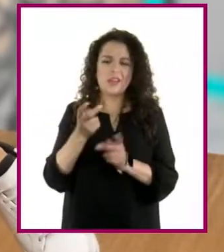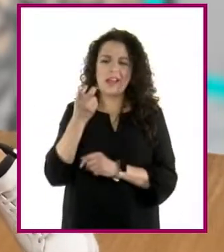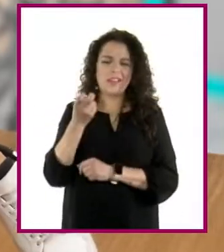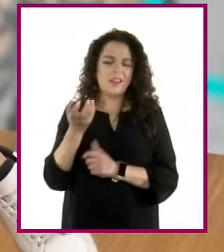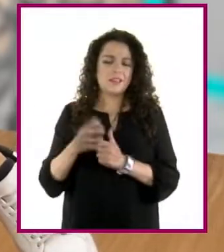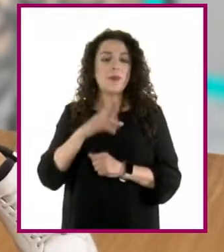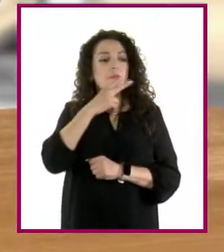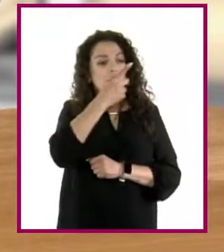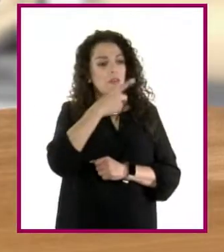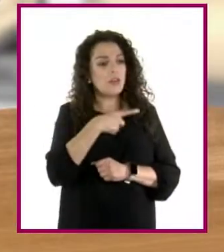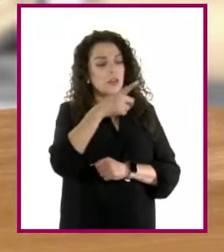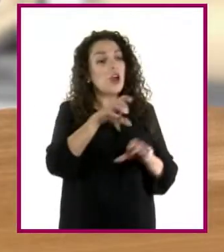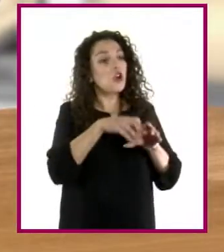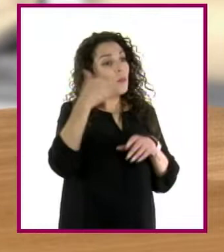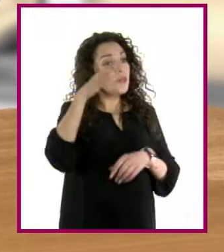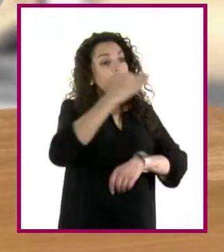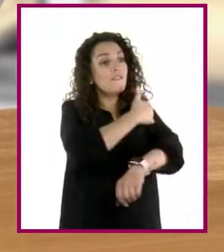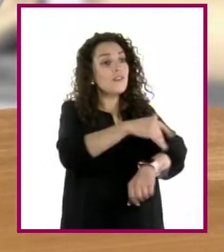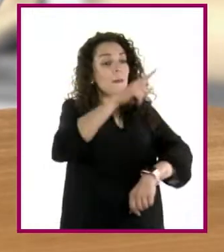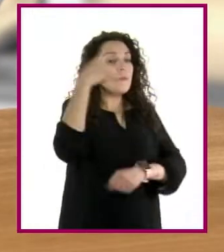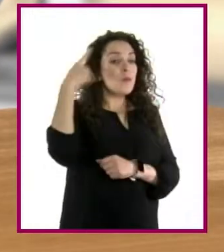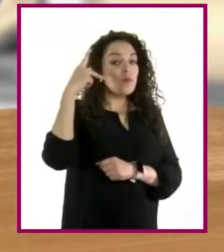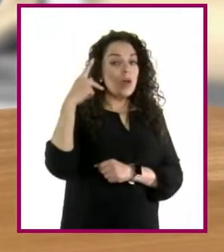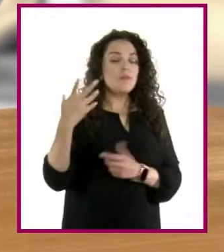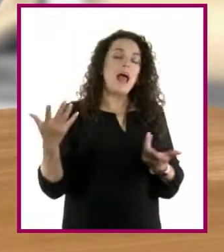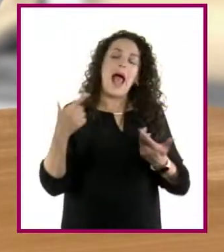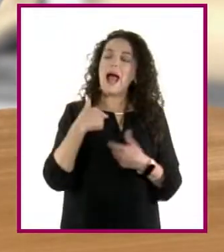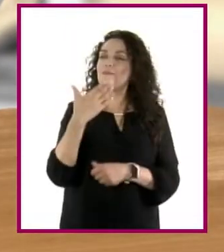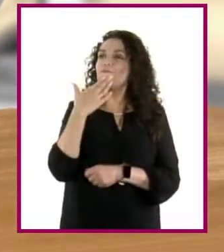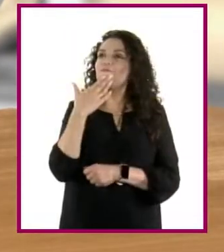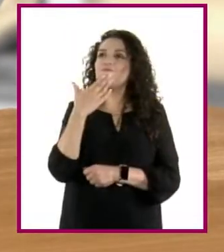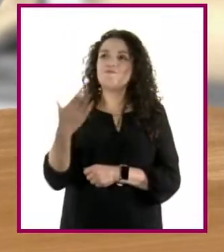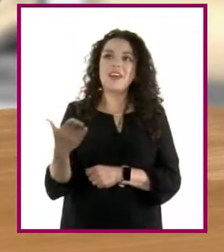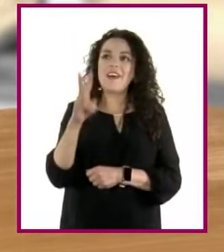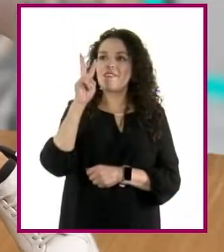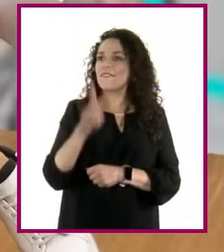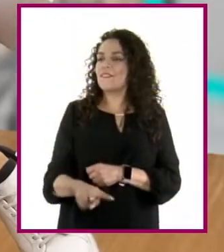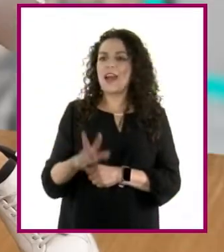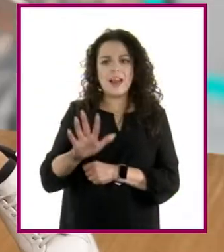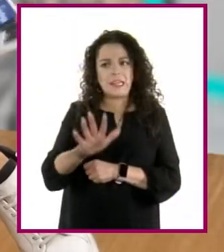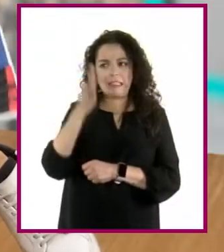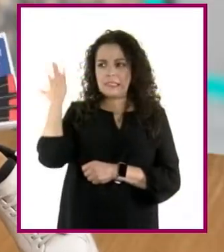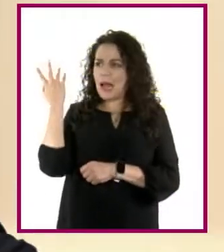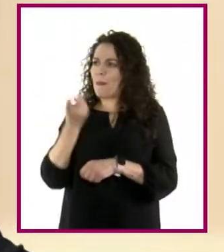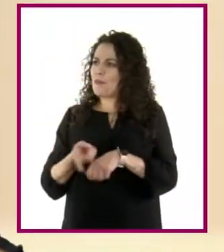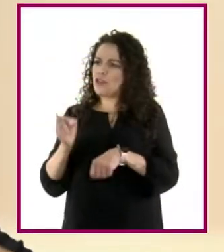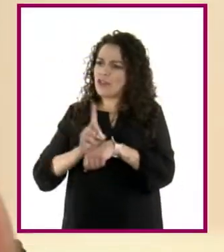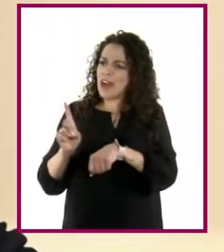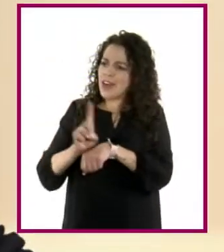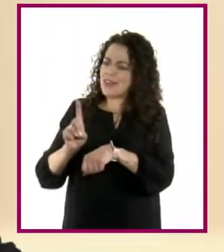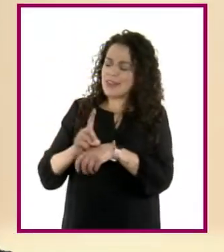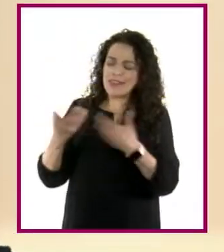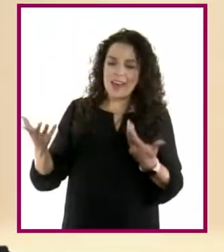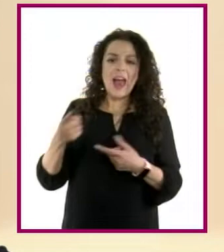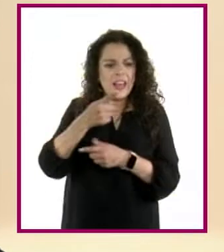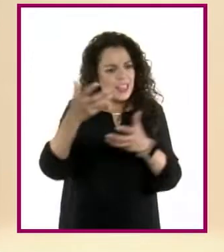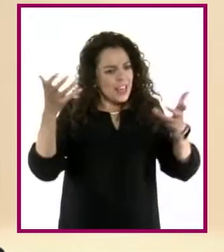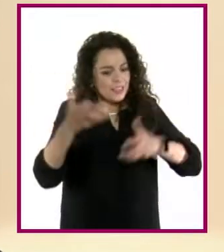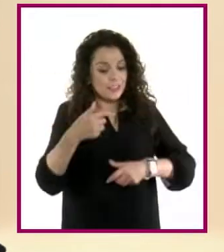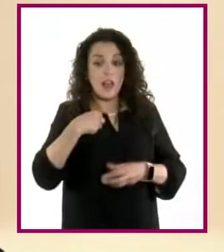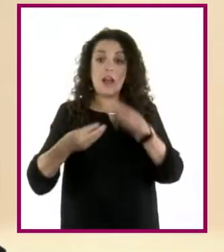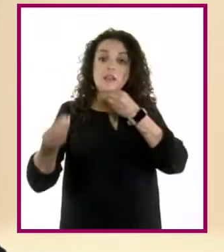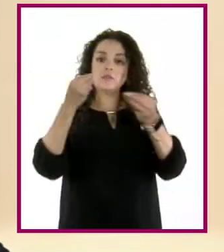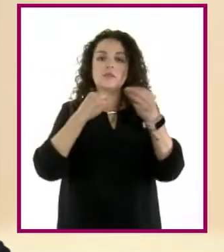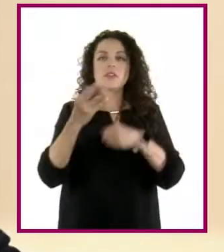fue con tus familiares de Puebla? Me la pasé súper bien. Los días se me fueron volando. Pues, ¿qué hiciste? Comí delicioso. Mis tías y